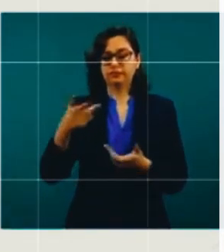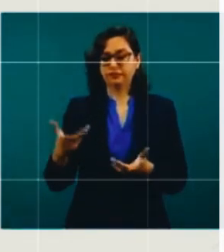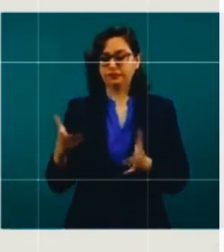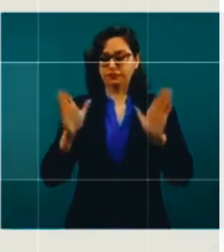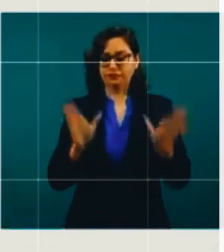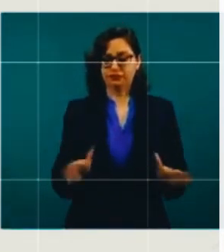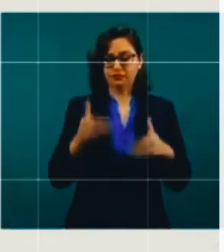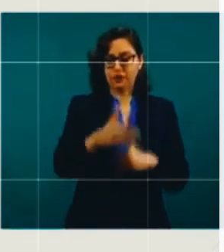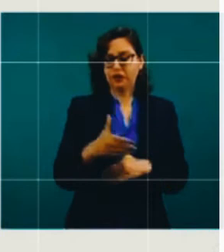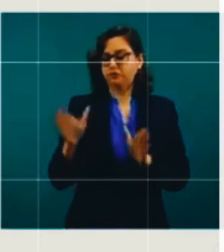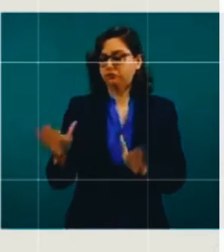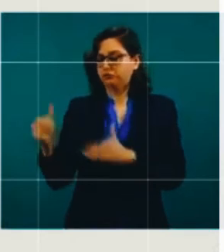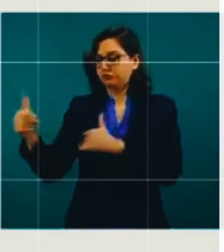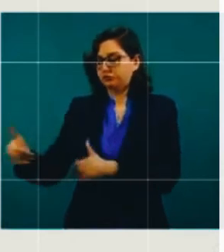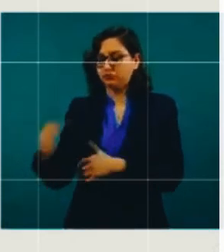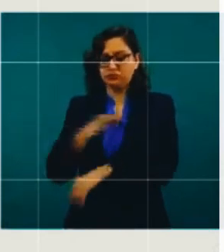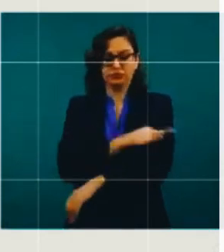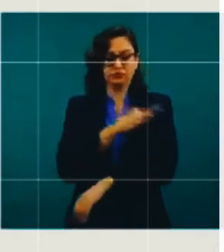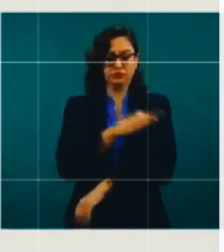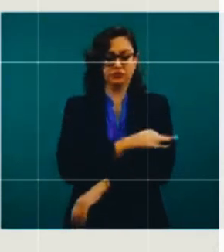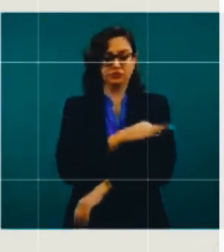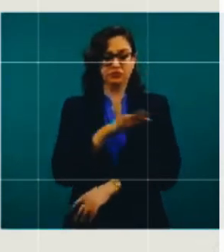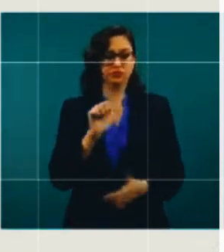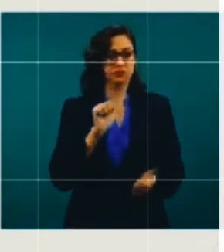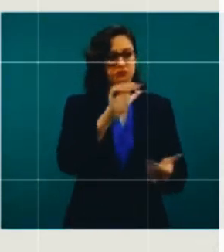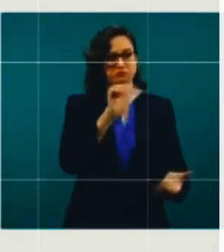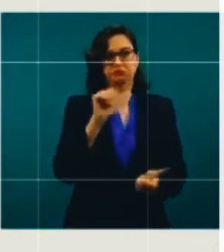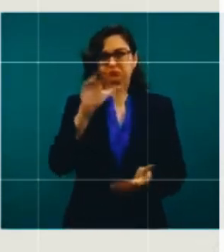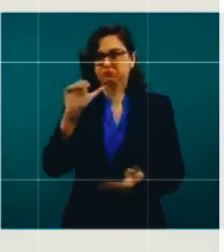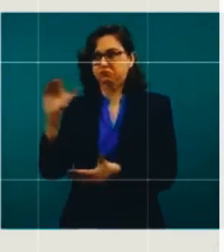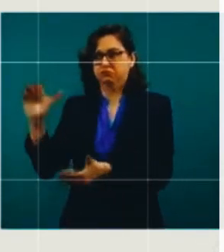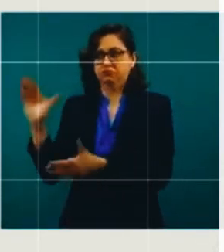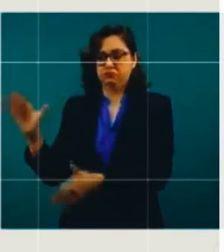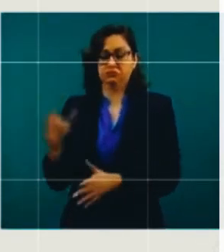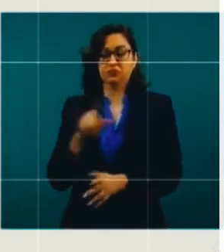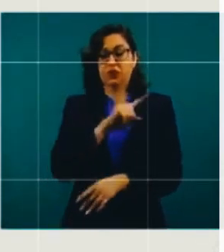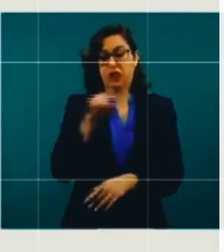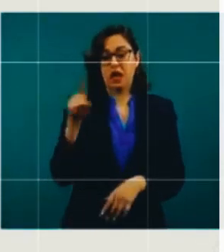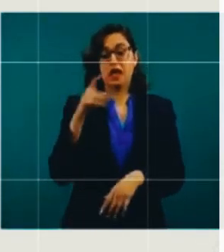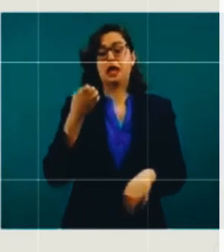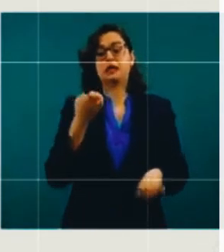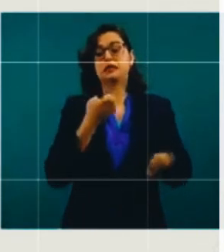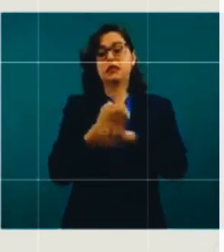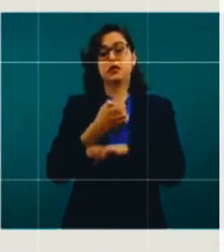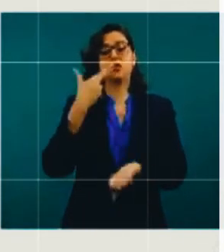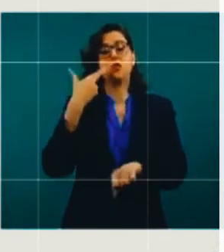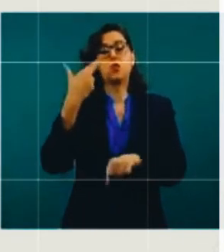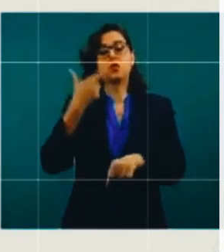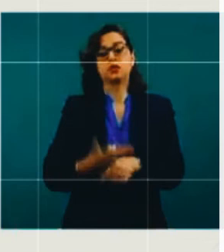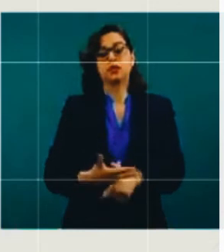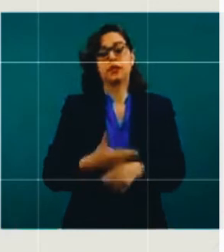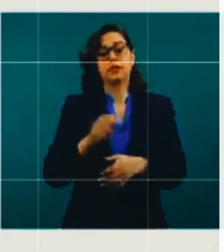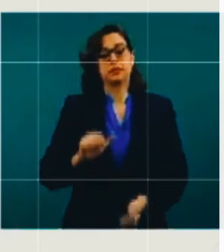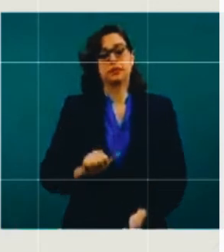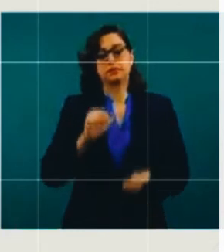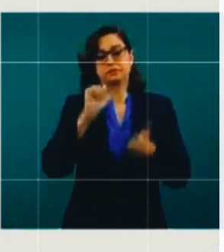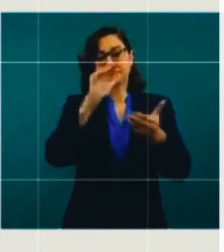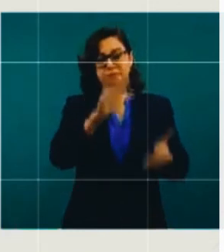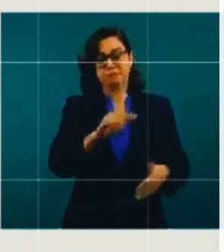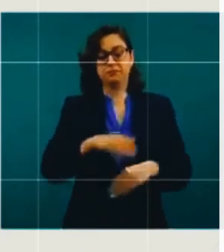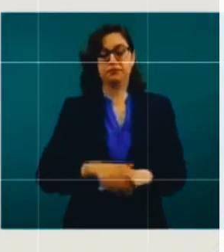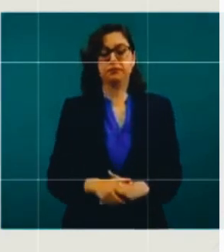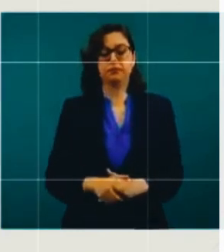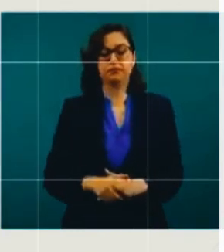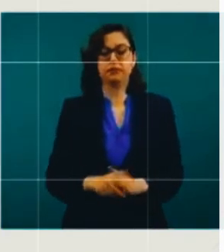se les va a hacer la entrega de las vacunas y personal de Fuerzas Armadas y Guardia Nacional les daremos